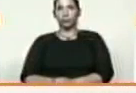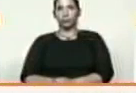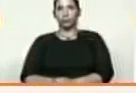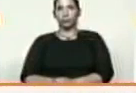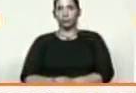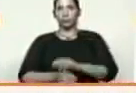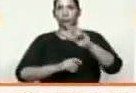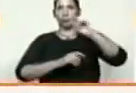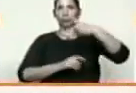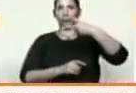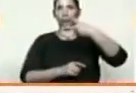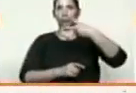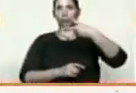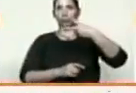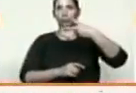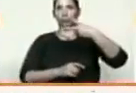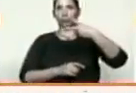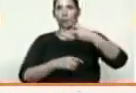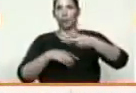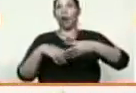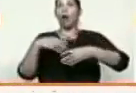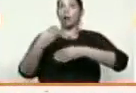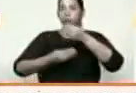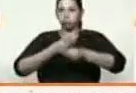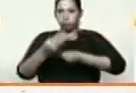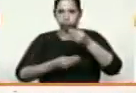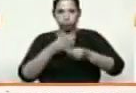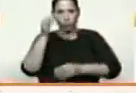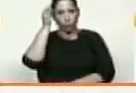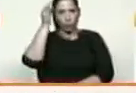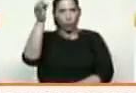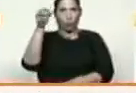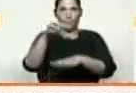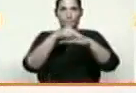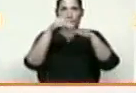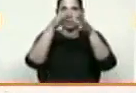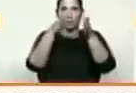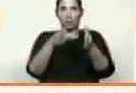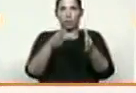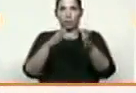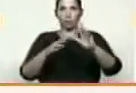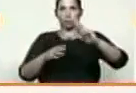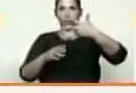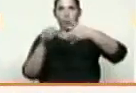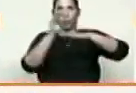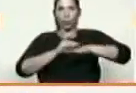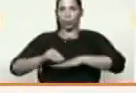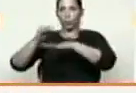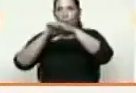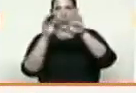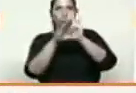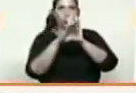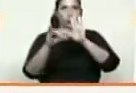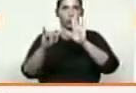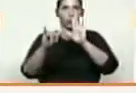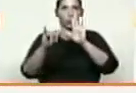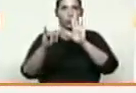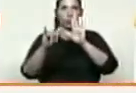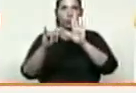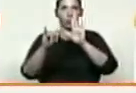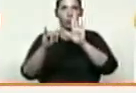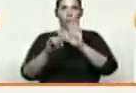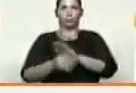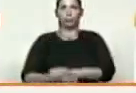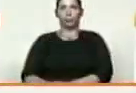2, instalación del Consejo de Ministros, y decreto 3, convocatoria a la constituyente en Consejo de